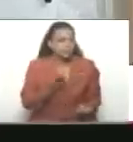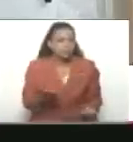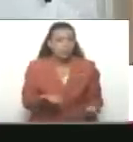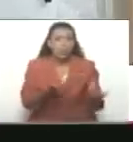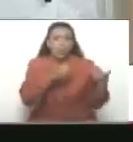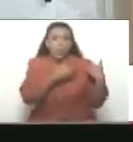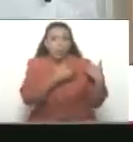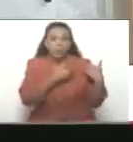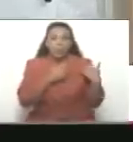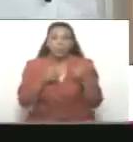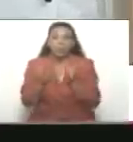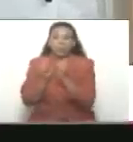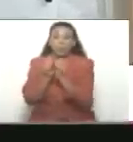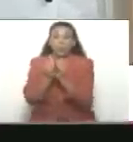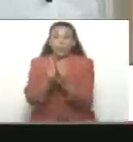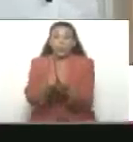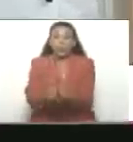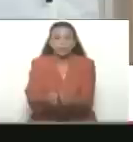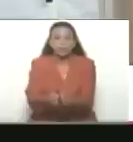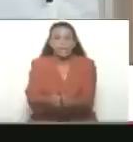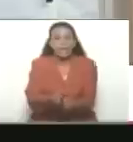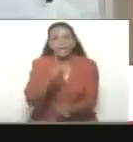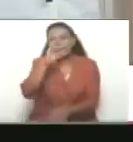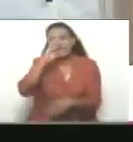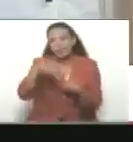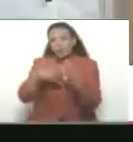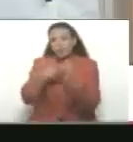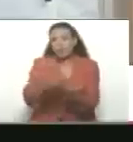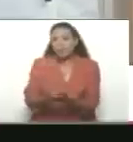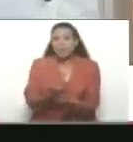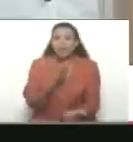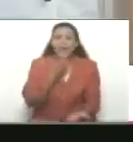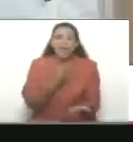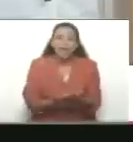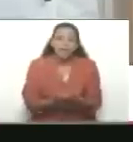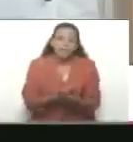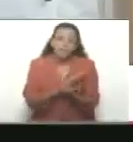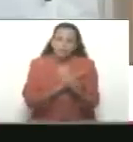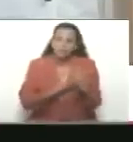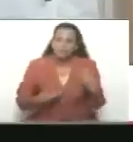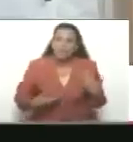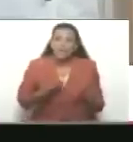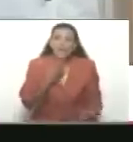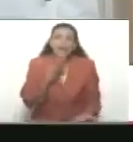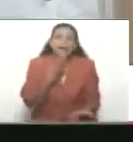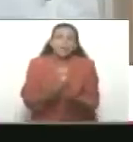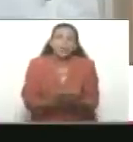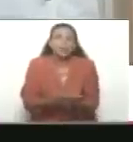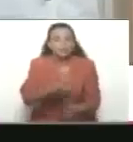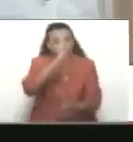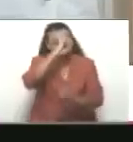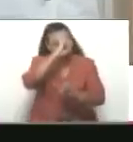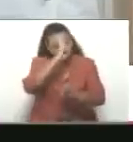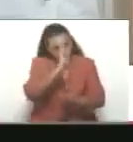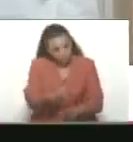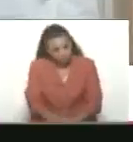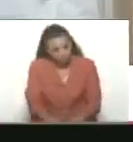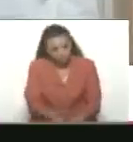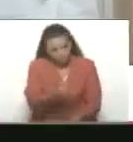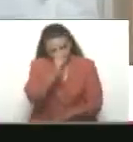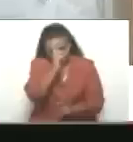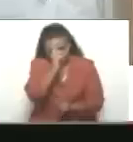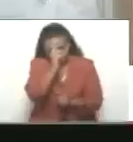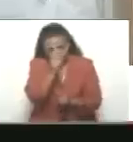Acompañé junto con usted ese pueblo mis palabras de agradecimiento mis palabras de recono señor